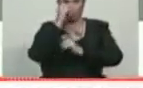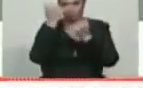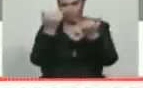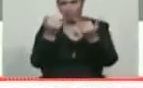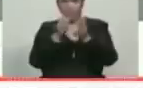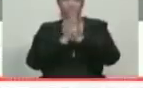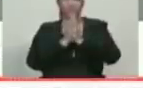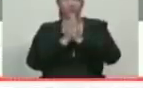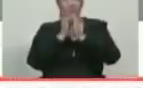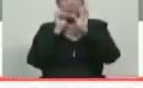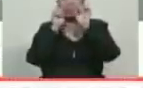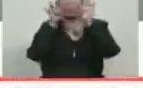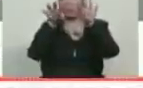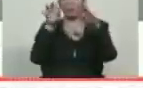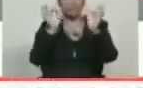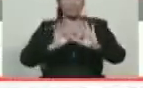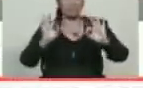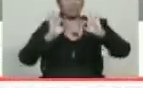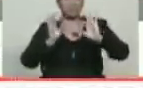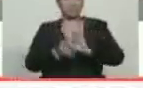demás no ven, ve.